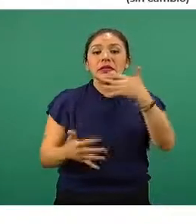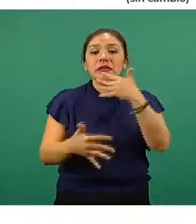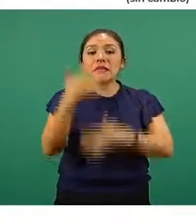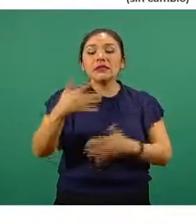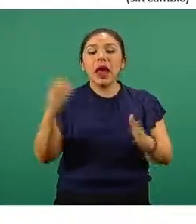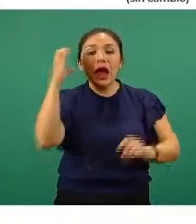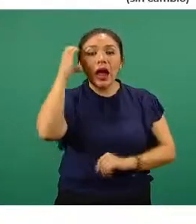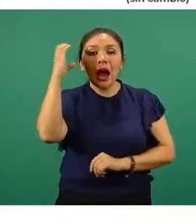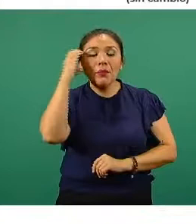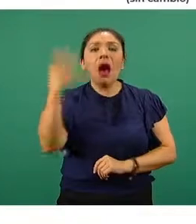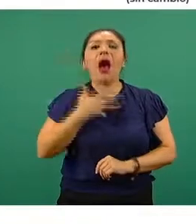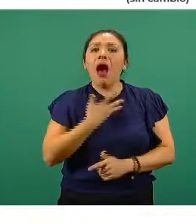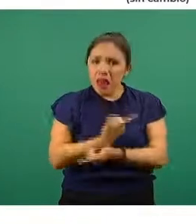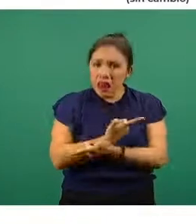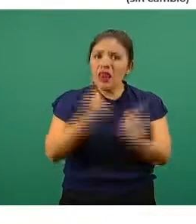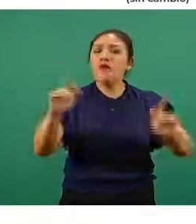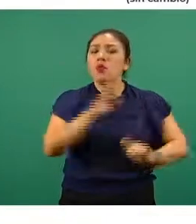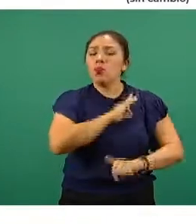26.715 camas